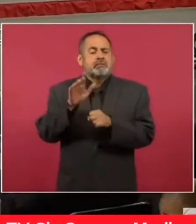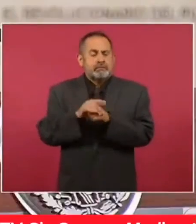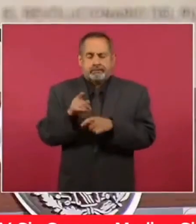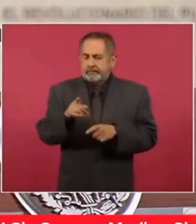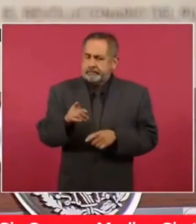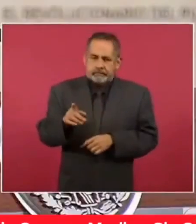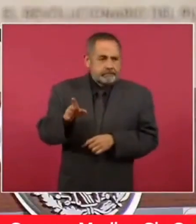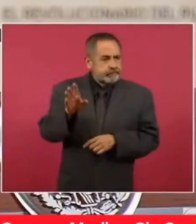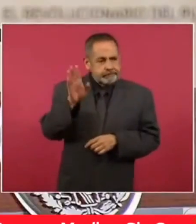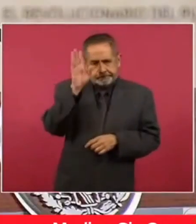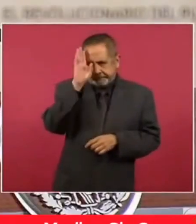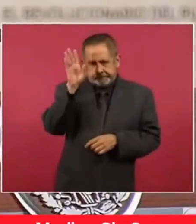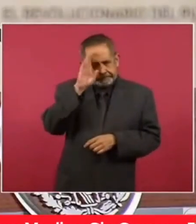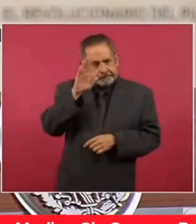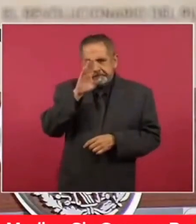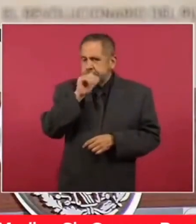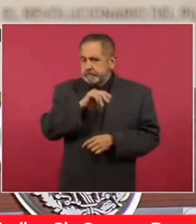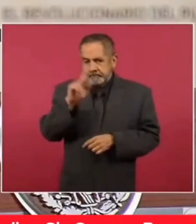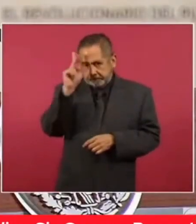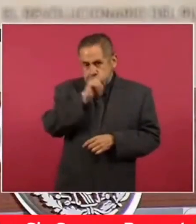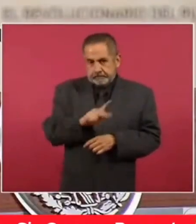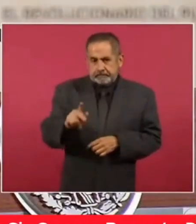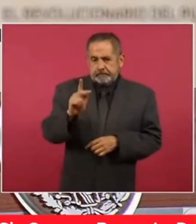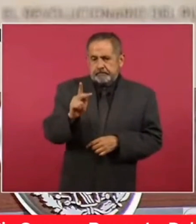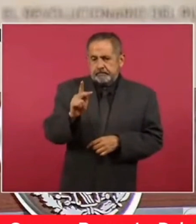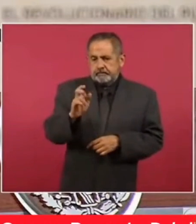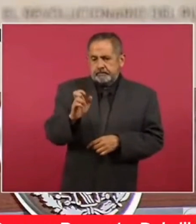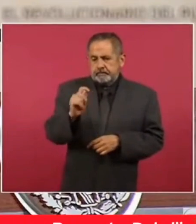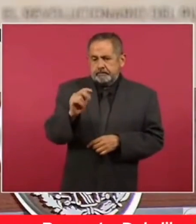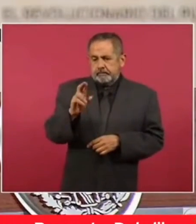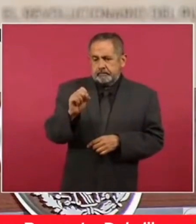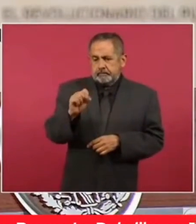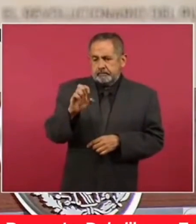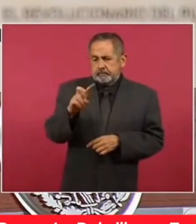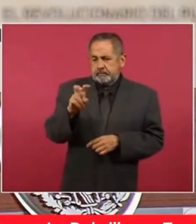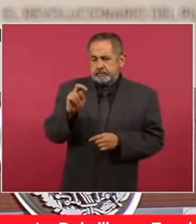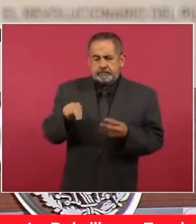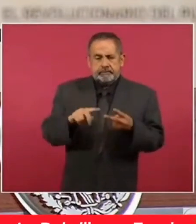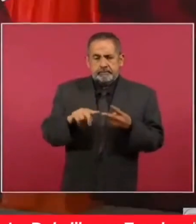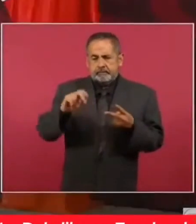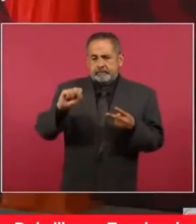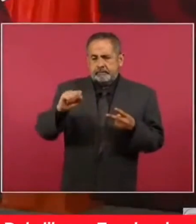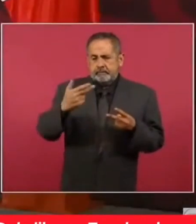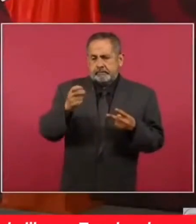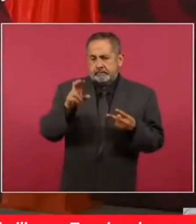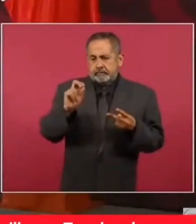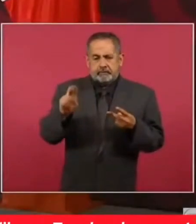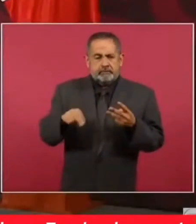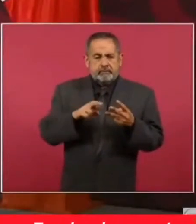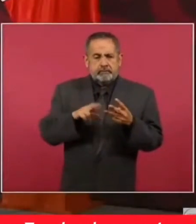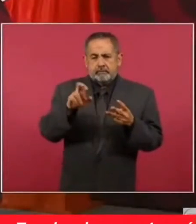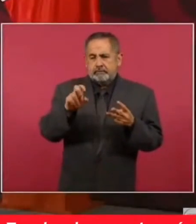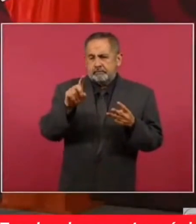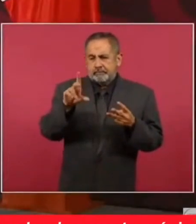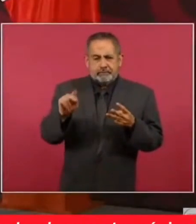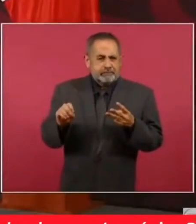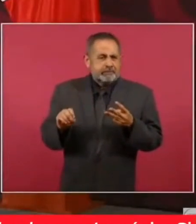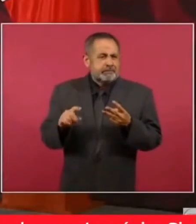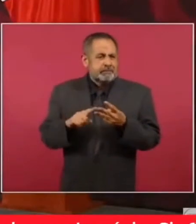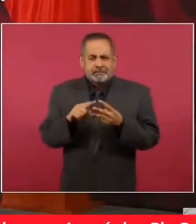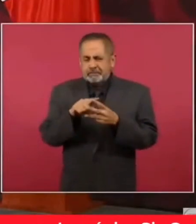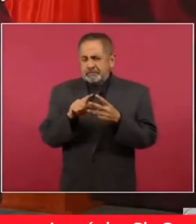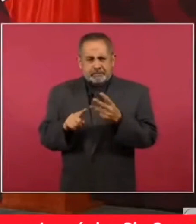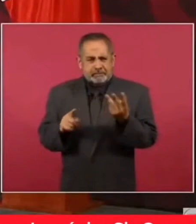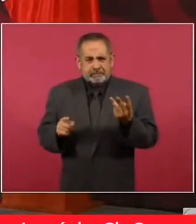pasó pero a lo grande, fue Petroseven, Chevron y Redco. Ya veremos por qué Petroseven.